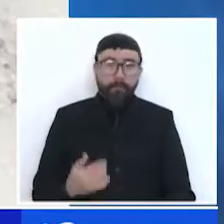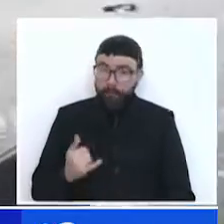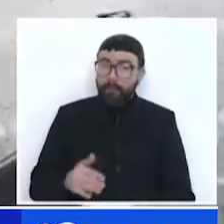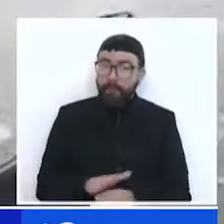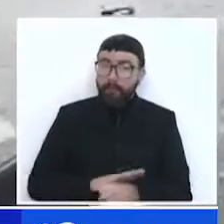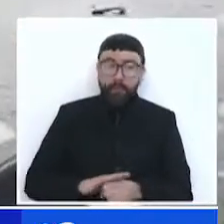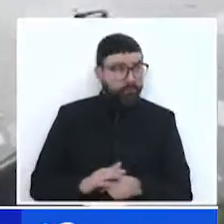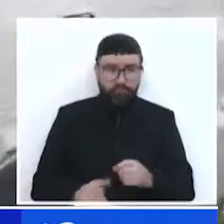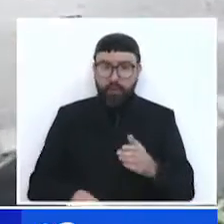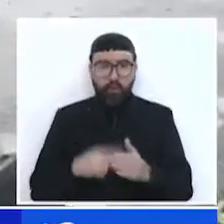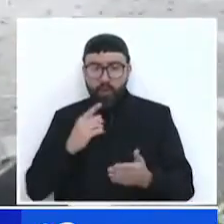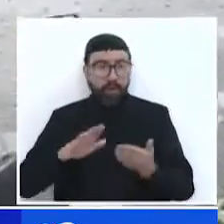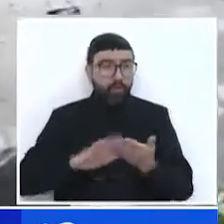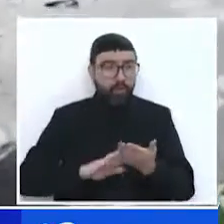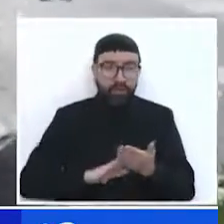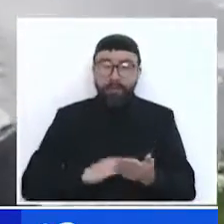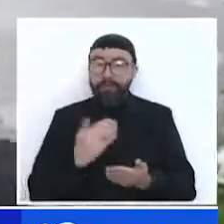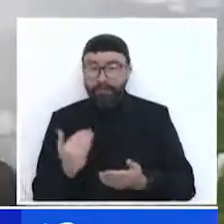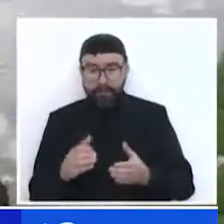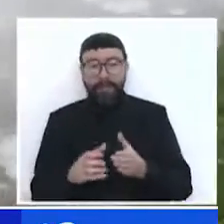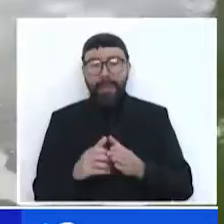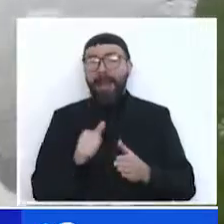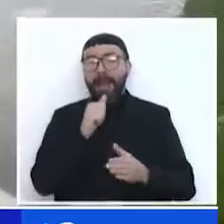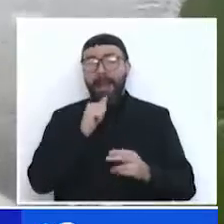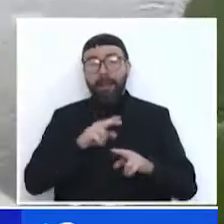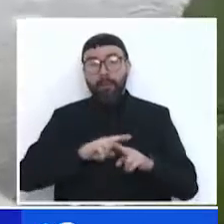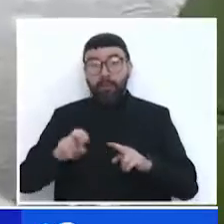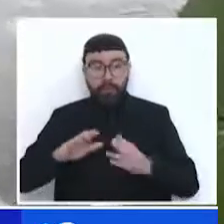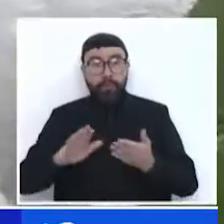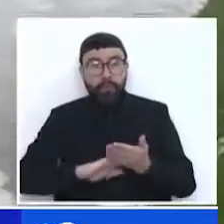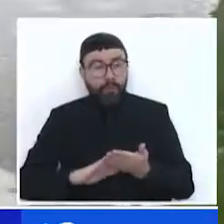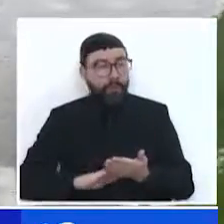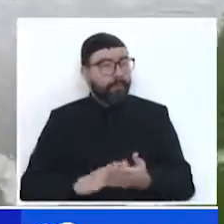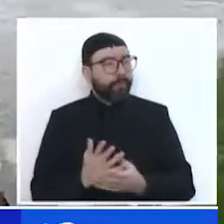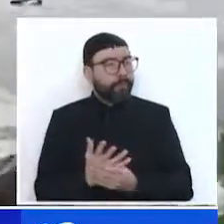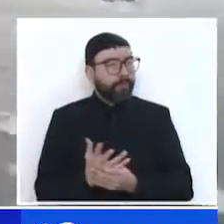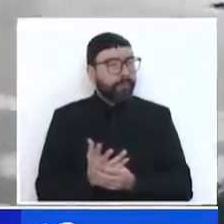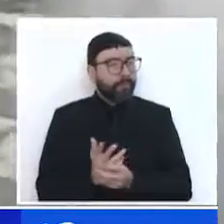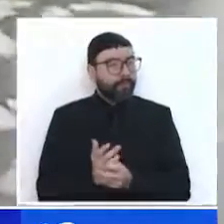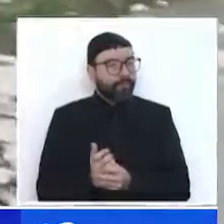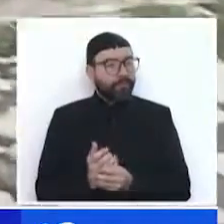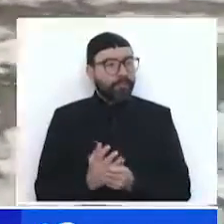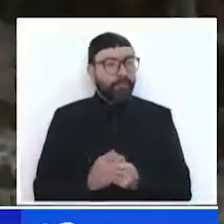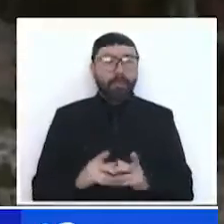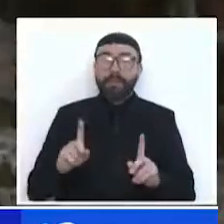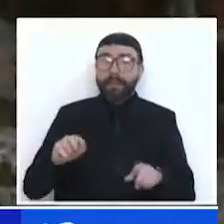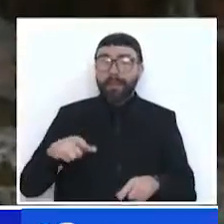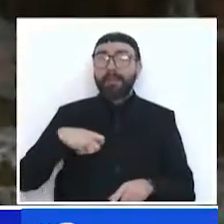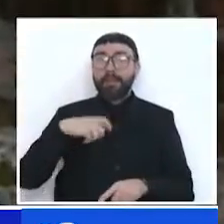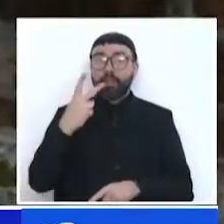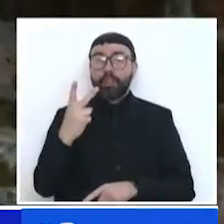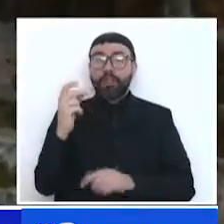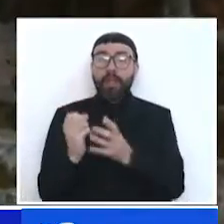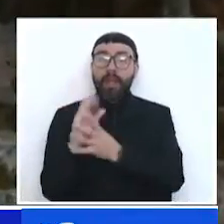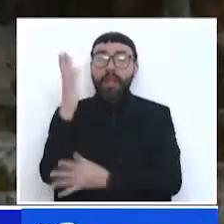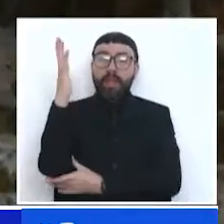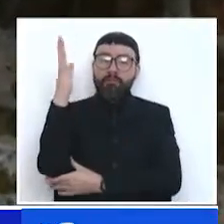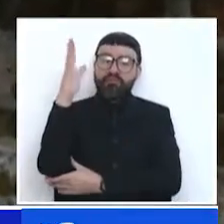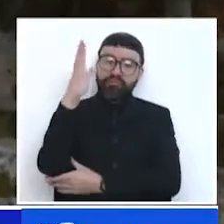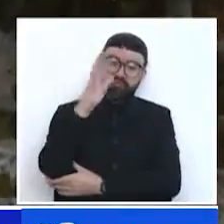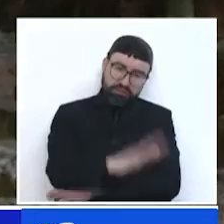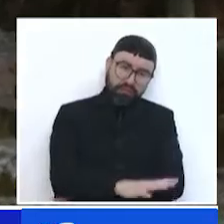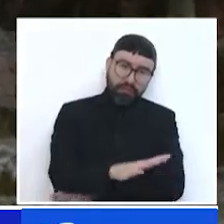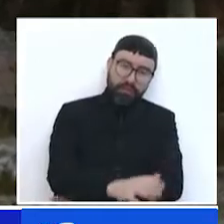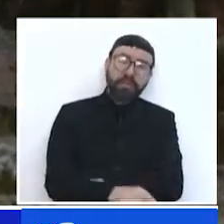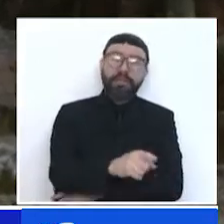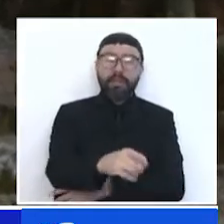solucionó inmediatamente por parte de Aguas de Manizales. También tuvimos dos caídas de árboles en la avenida Santander y en